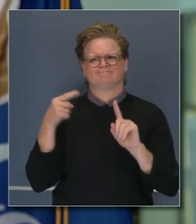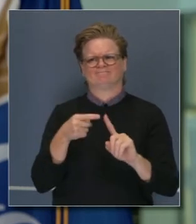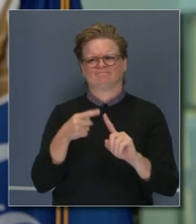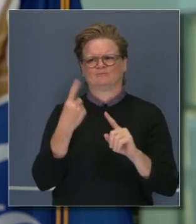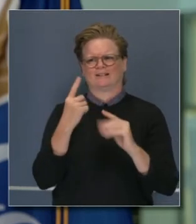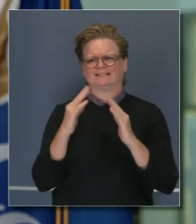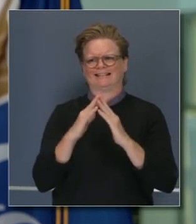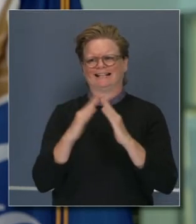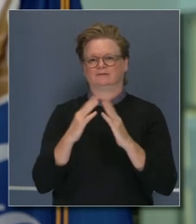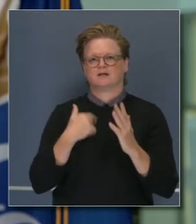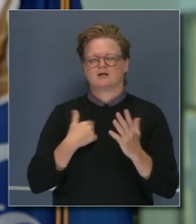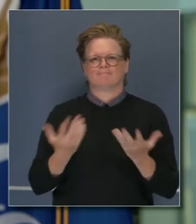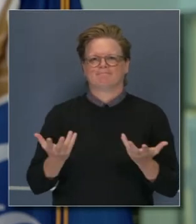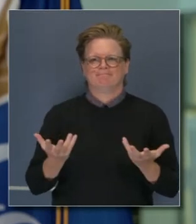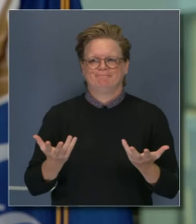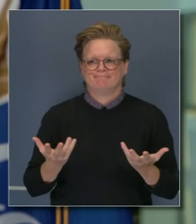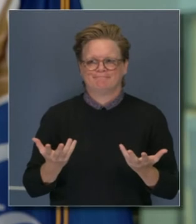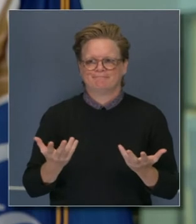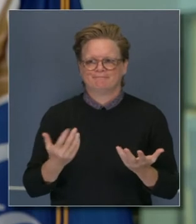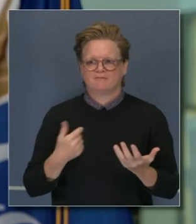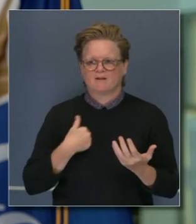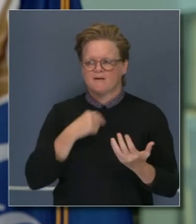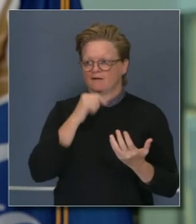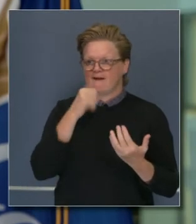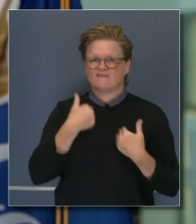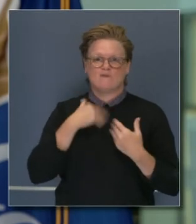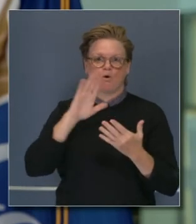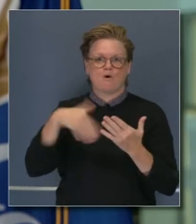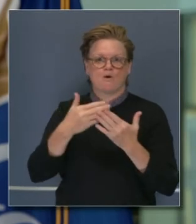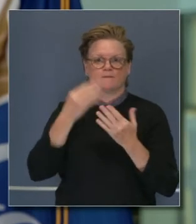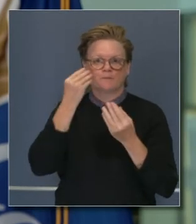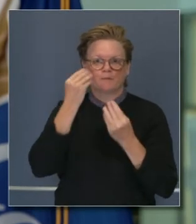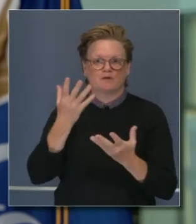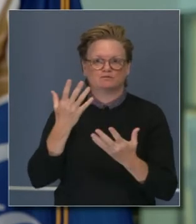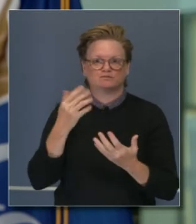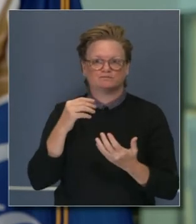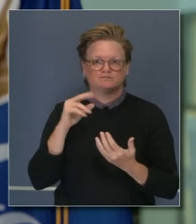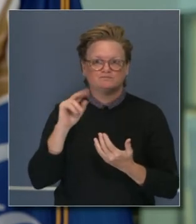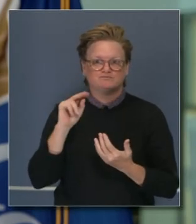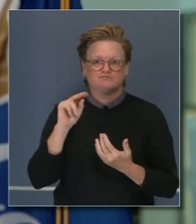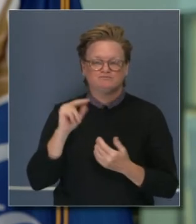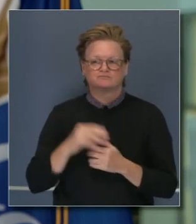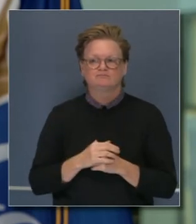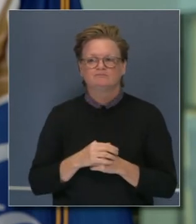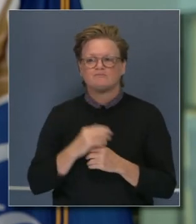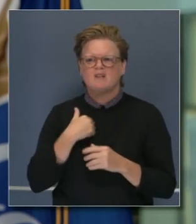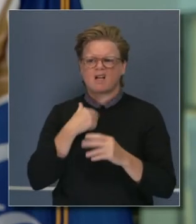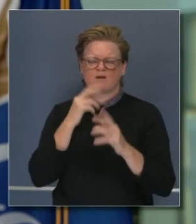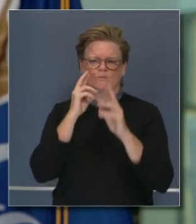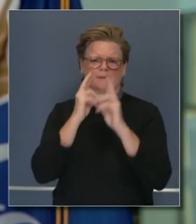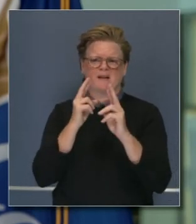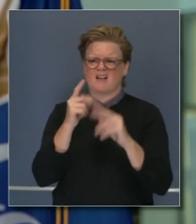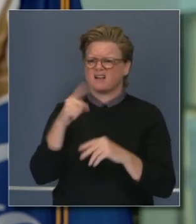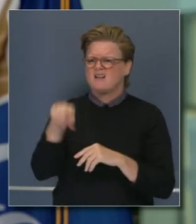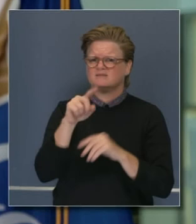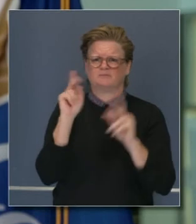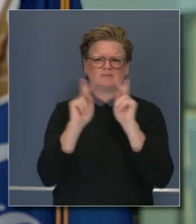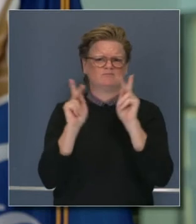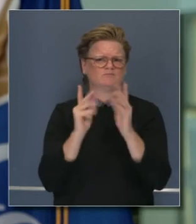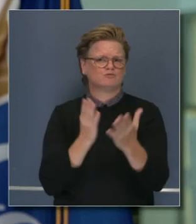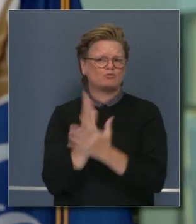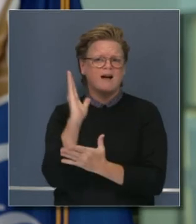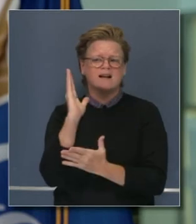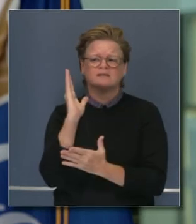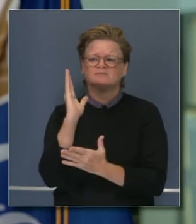sucede en esa ciudad. Pero lo que les puedo decir es esto. Yo respeto a personas que